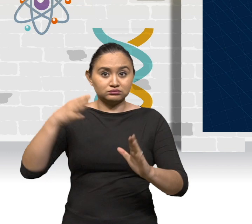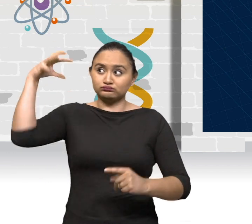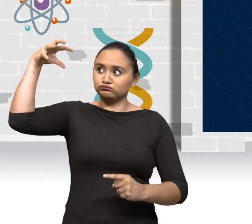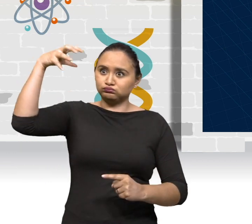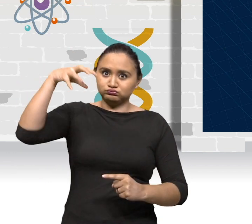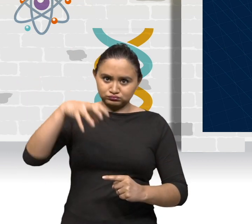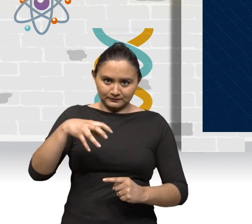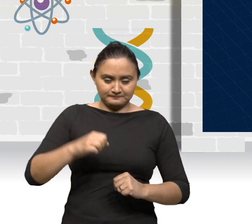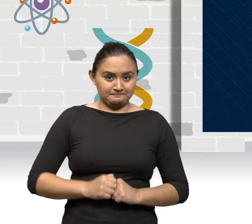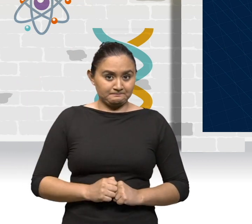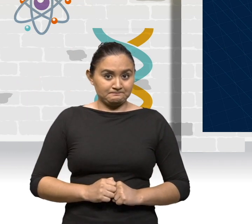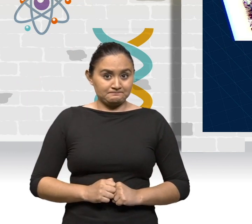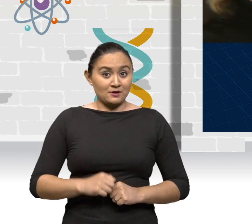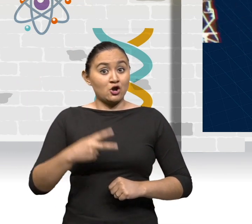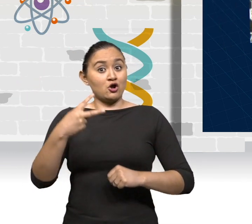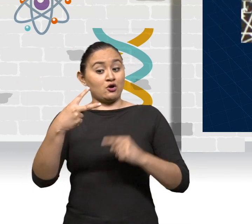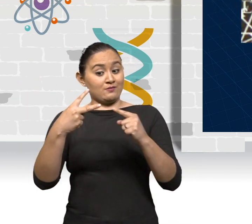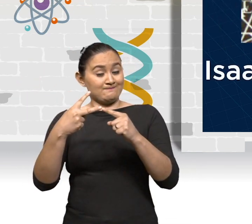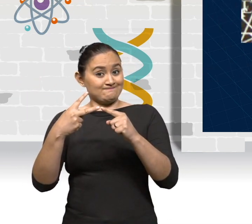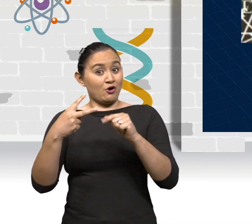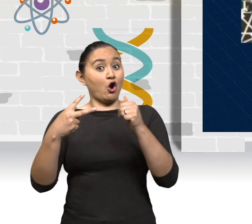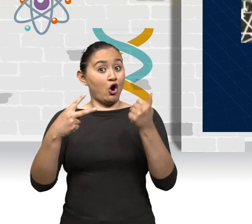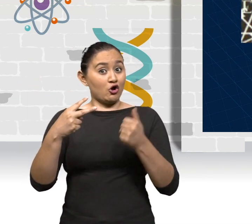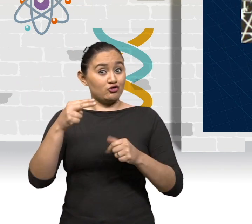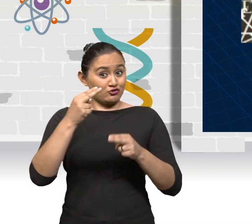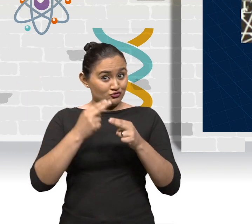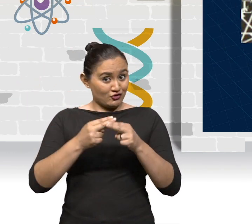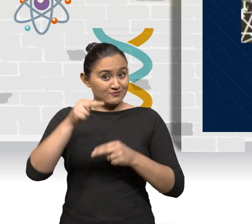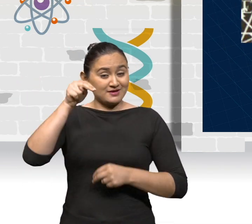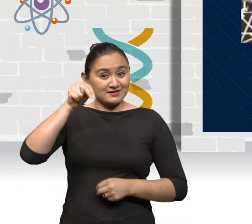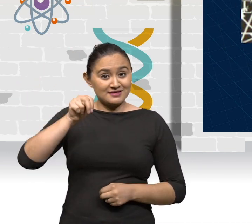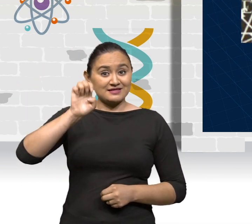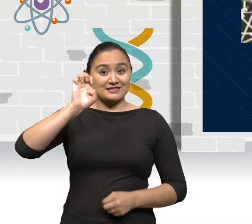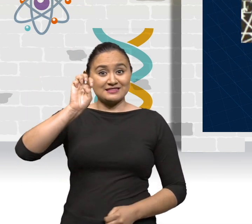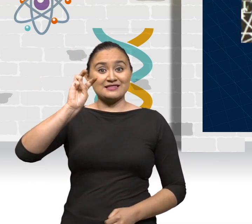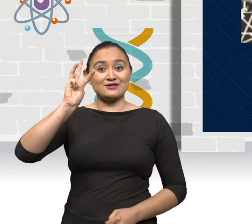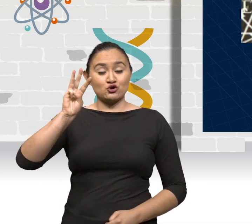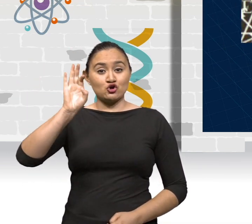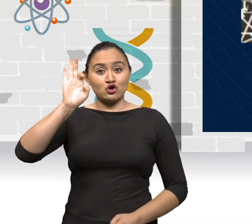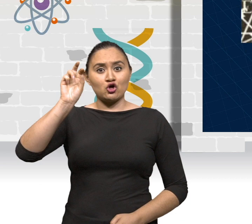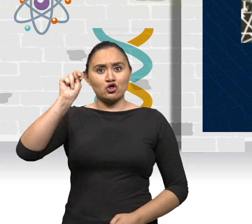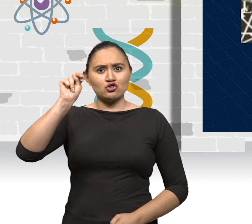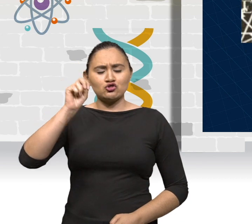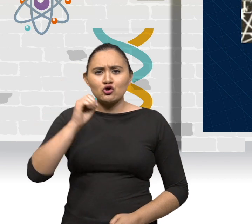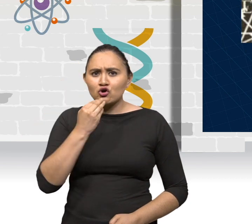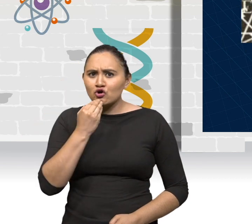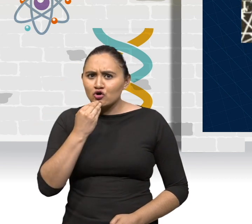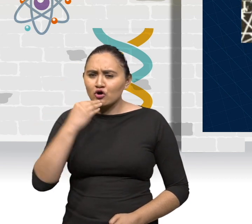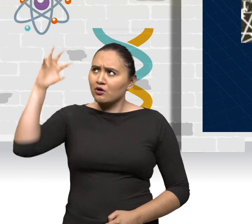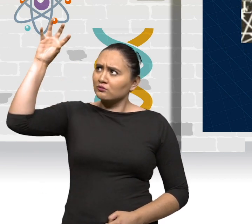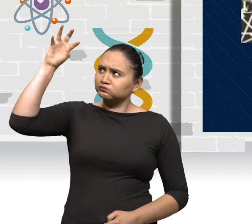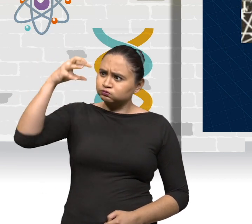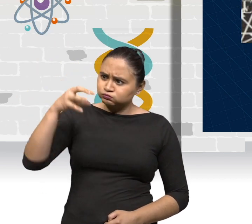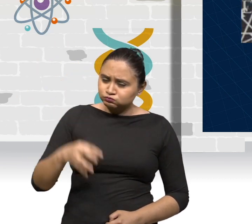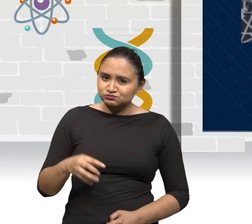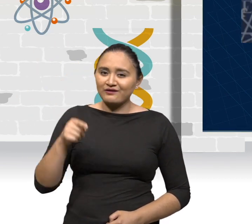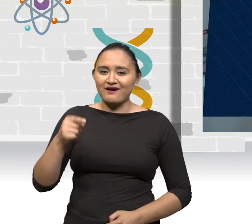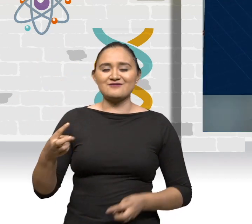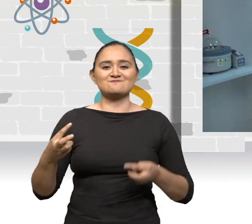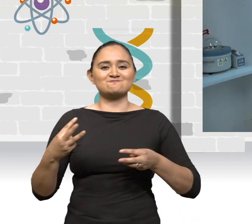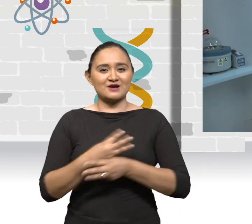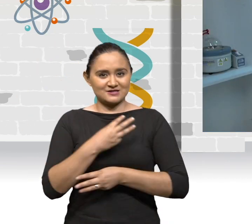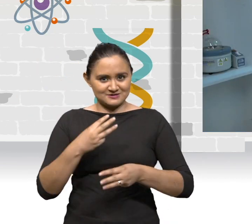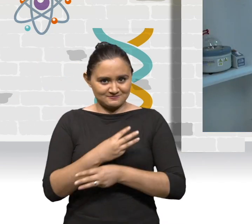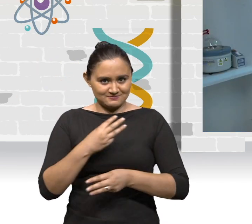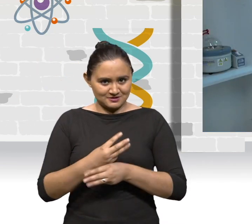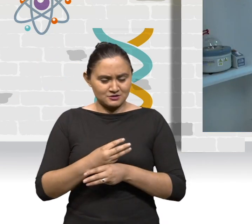por la aceleración de la gravedad. Pero fue Newton quien nos ayudó a comprender el concepto de gravedad de una forma matemática,